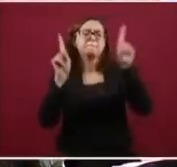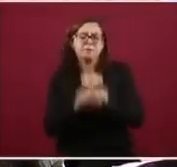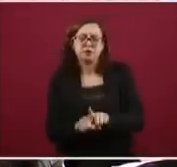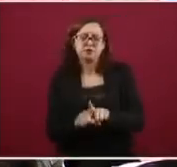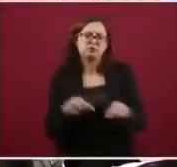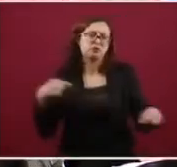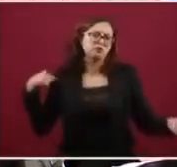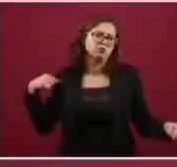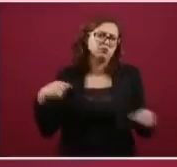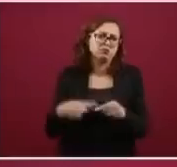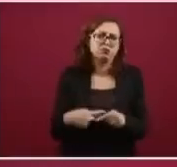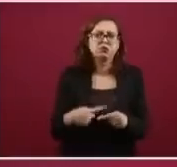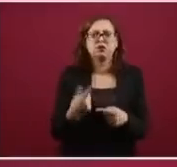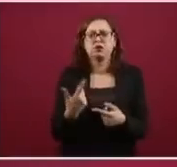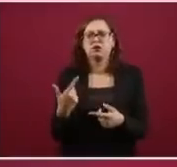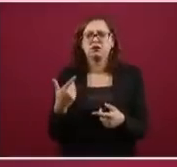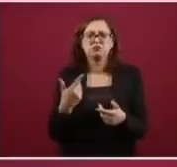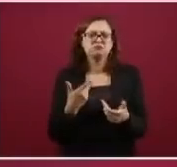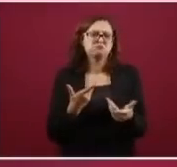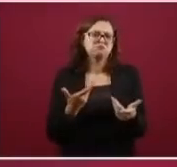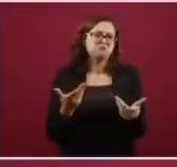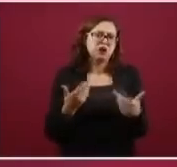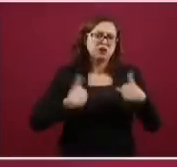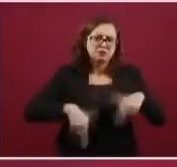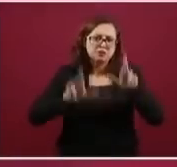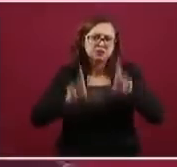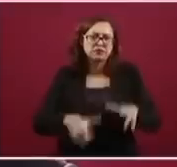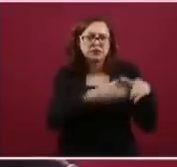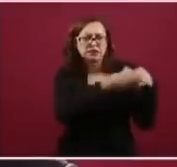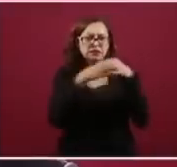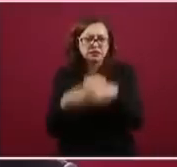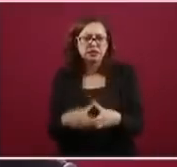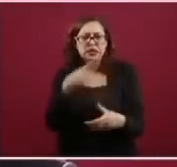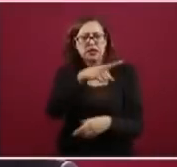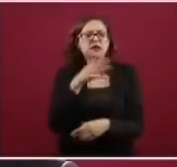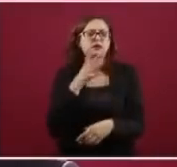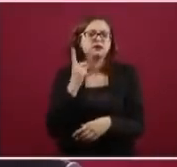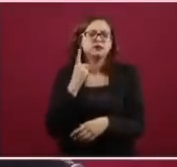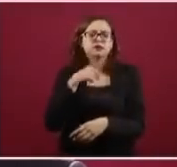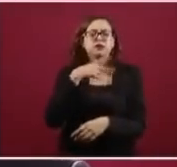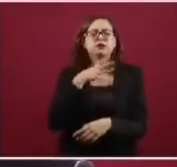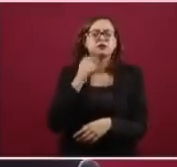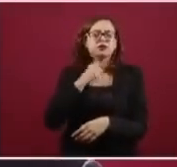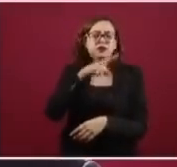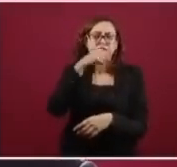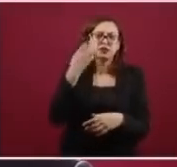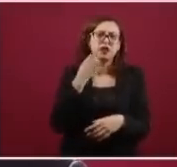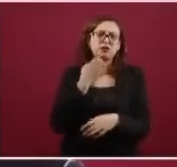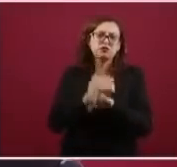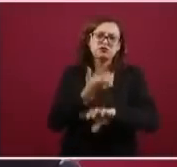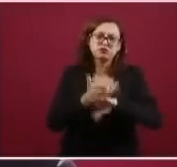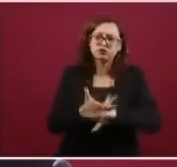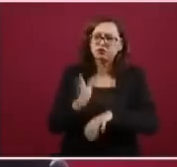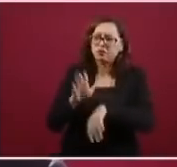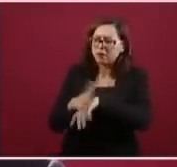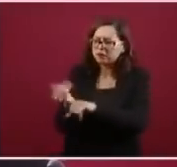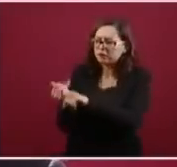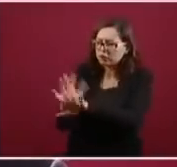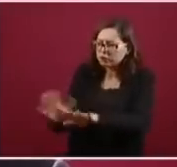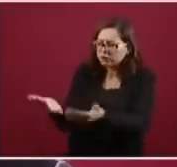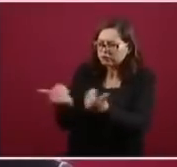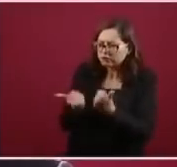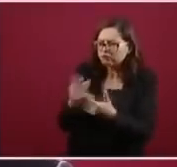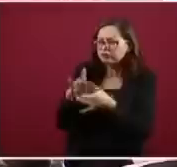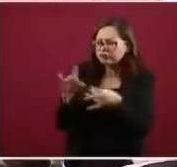a lo largo de las últimas semanas diversas delegaciones del congreso de eeuu que están pidiendo información eso no es